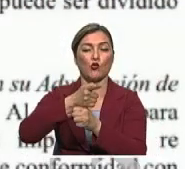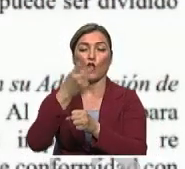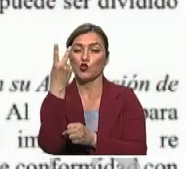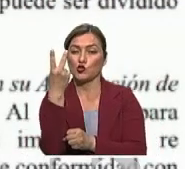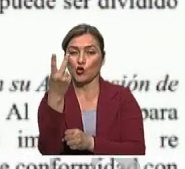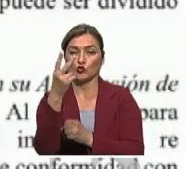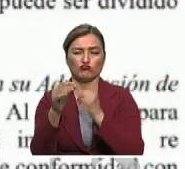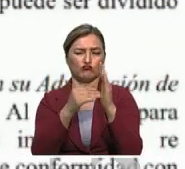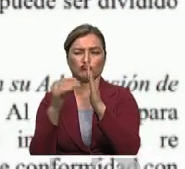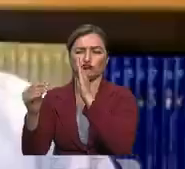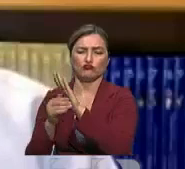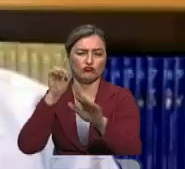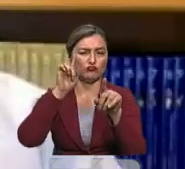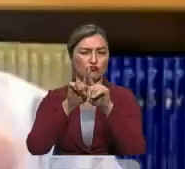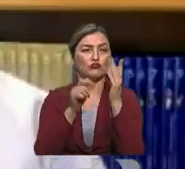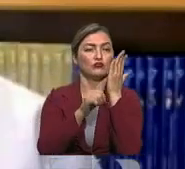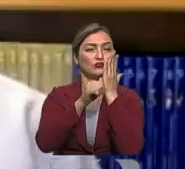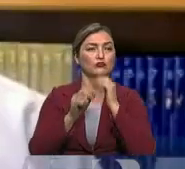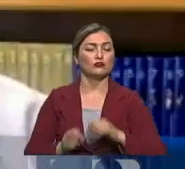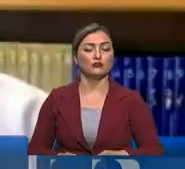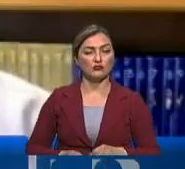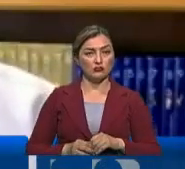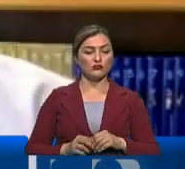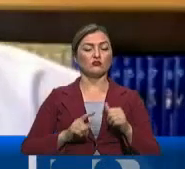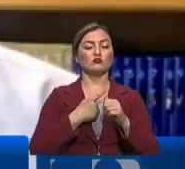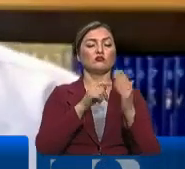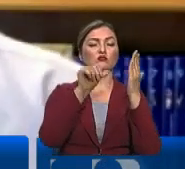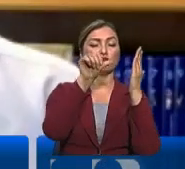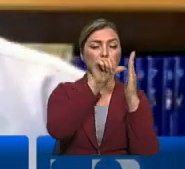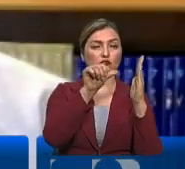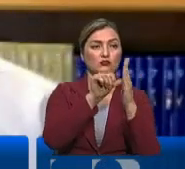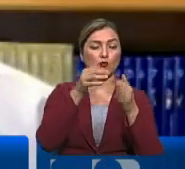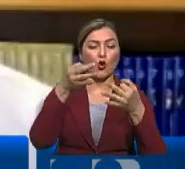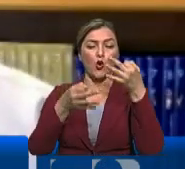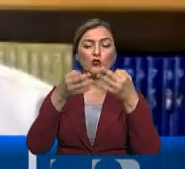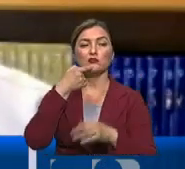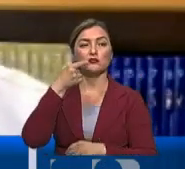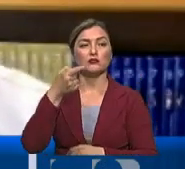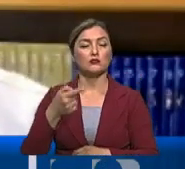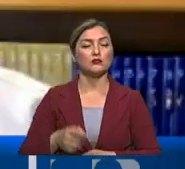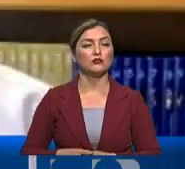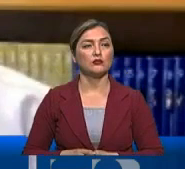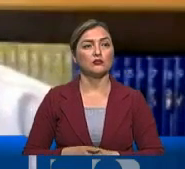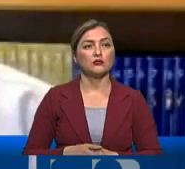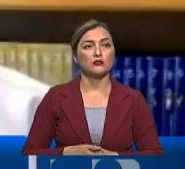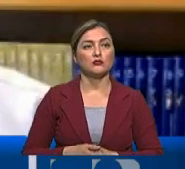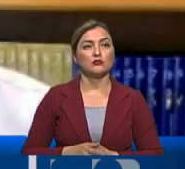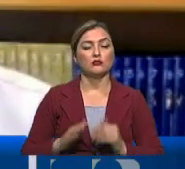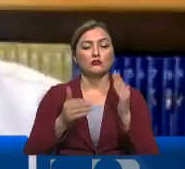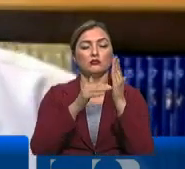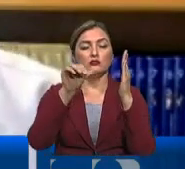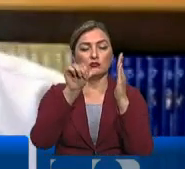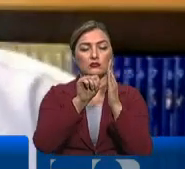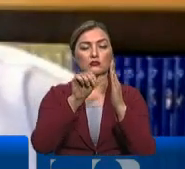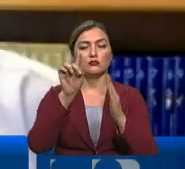este acuerdo ministerial. En el caso del primer artículo, la Corte nos ha dicho que esto es contrario a los